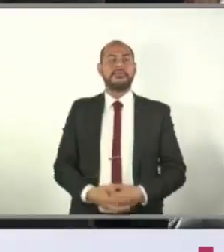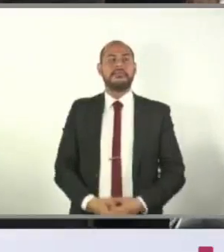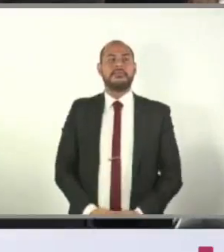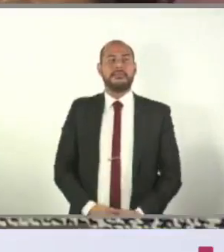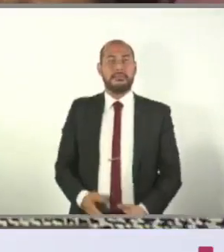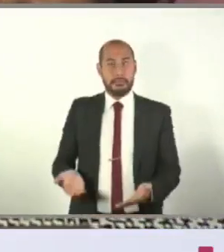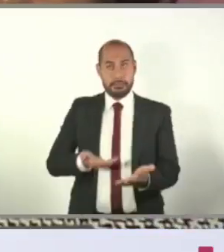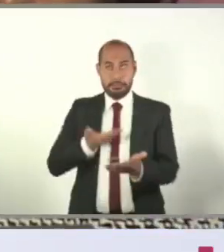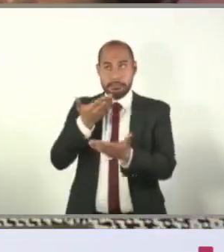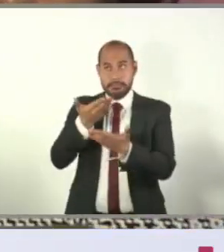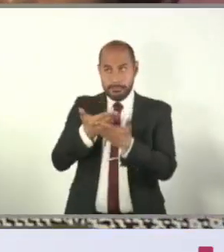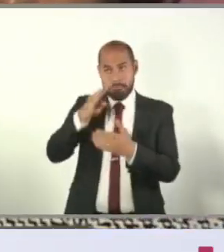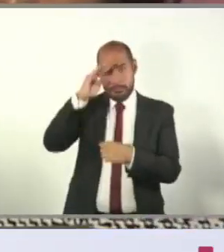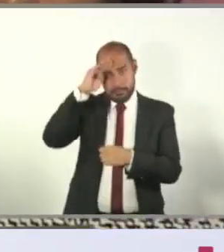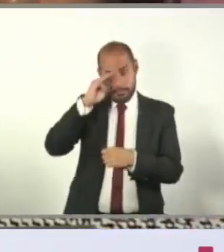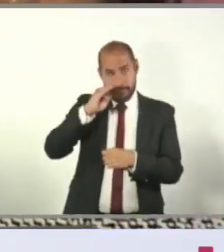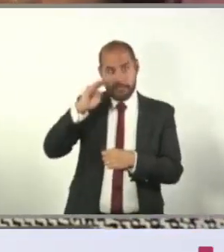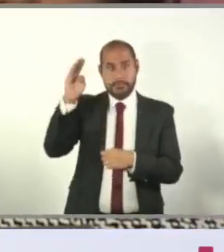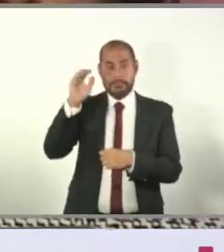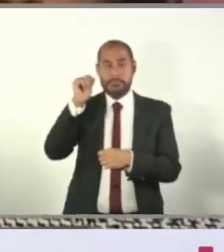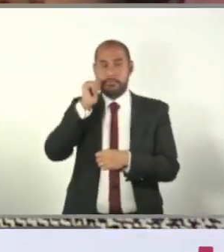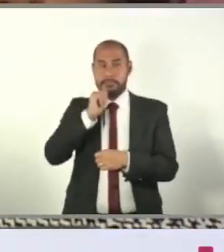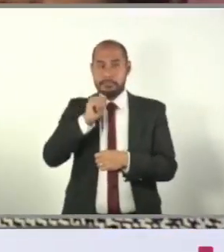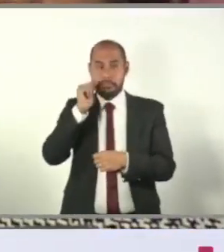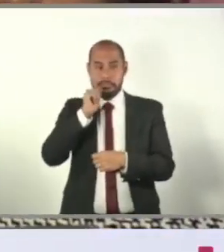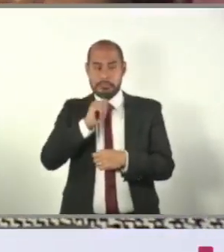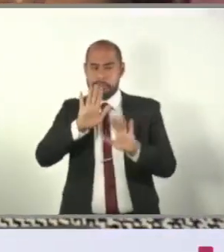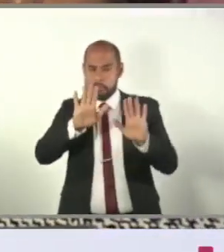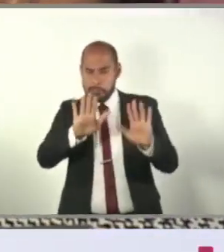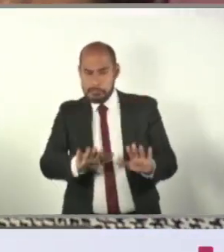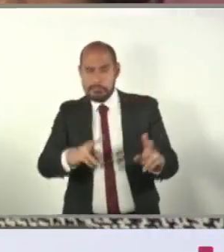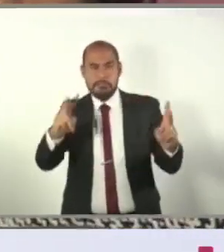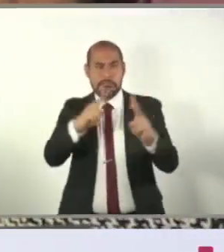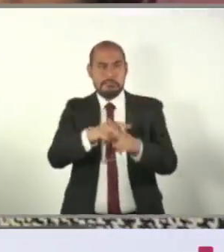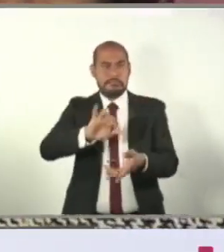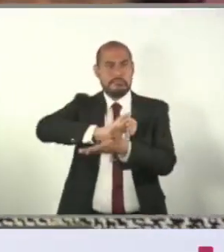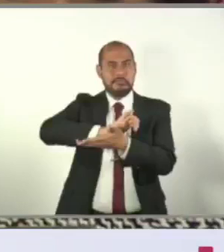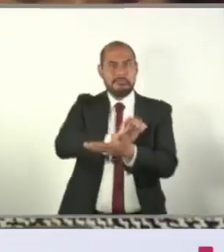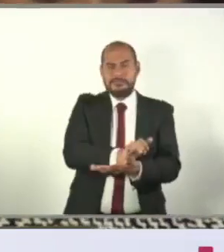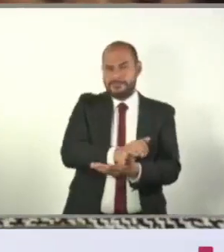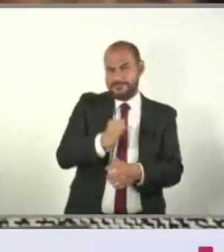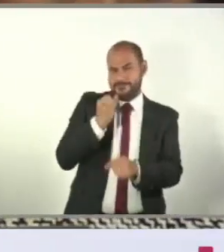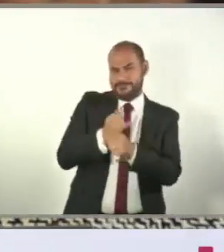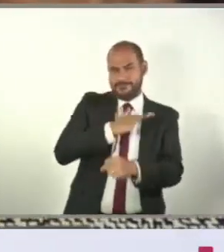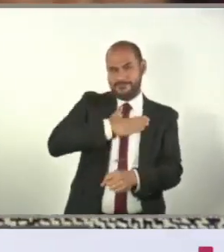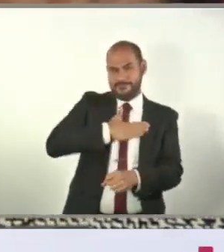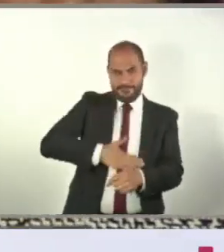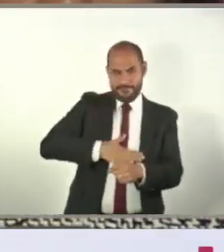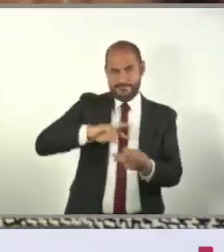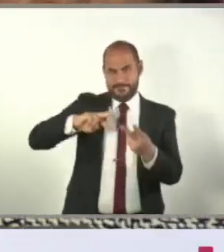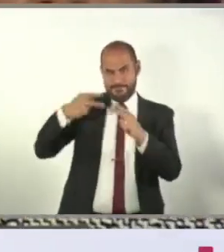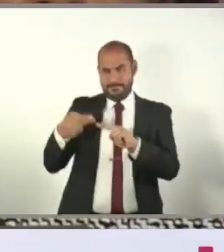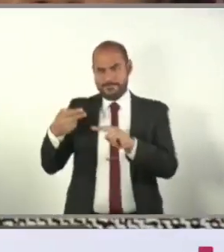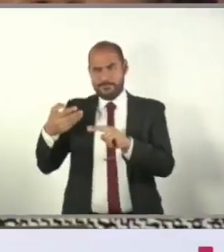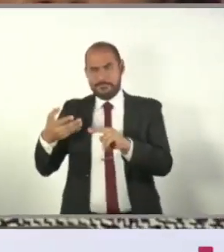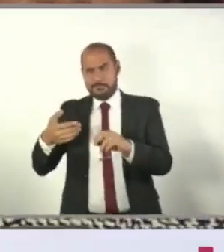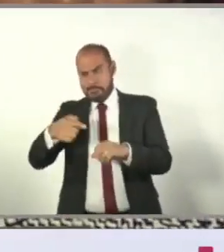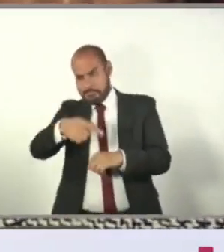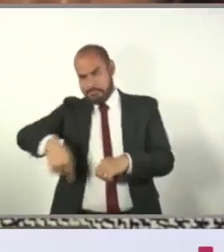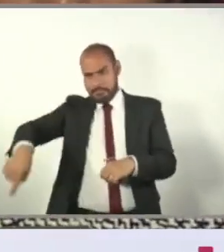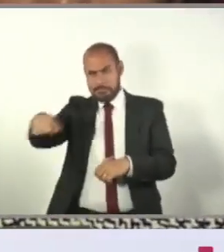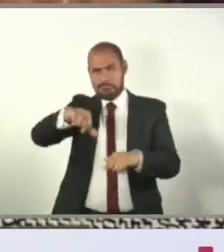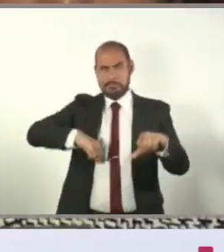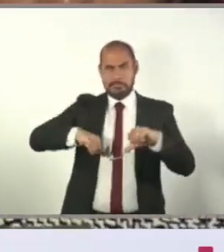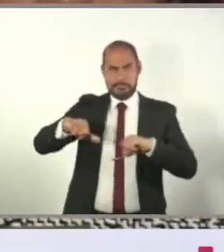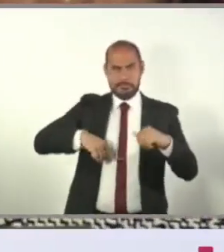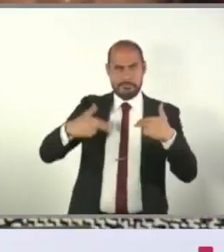Te pedimos, Señor, que cesen los actos de violencia, discriminación e injusticia contrarios a la dignidad humana y a los